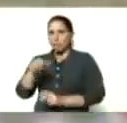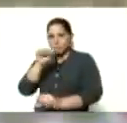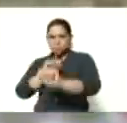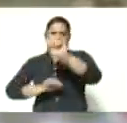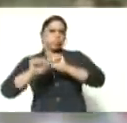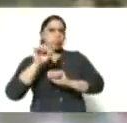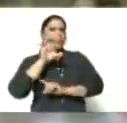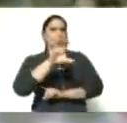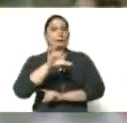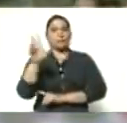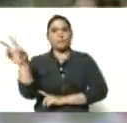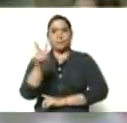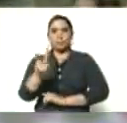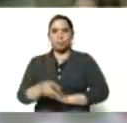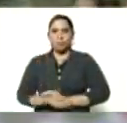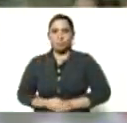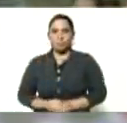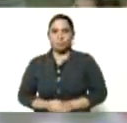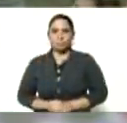de la patria venezolana.